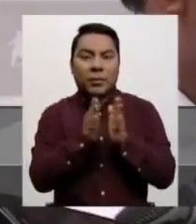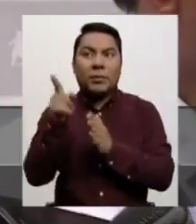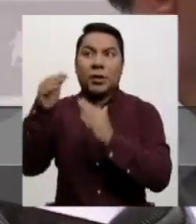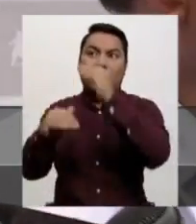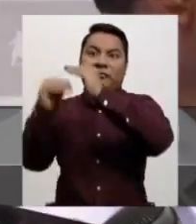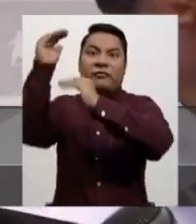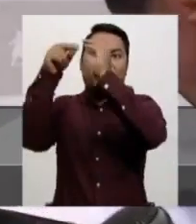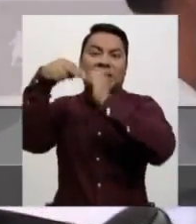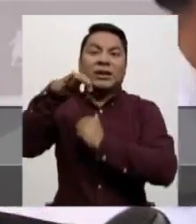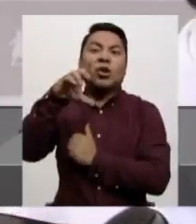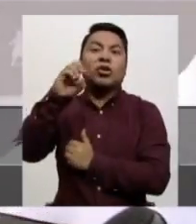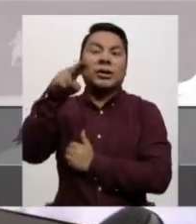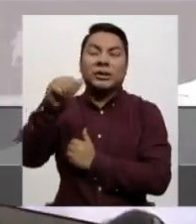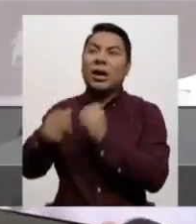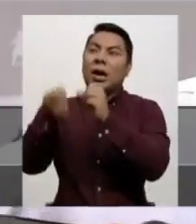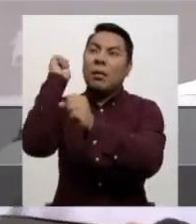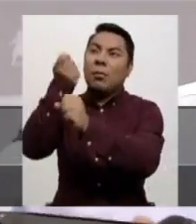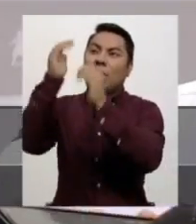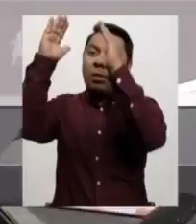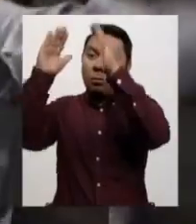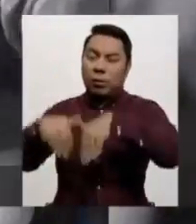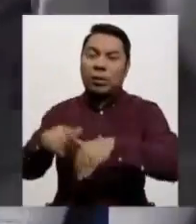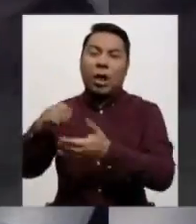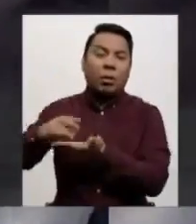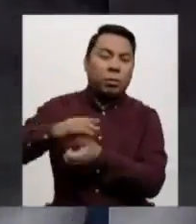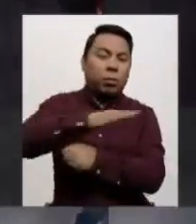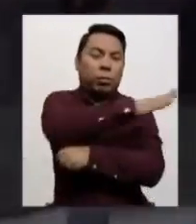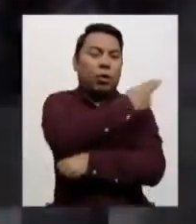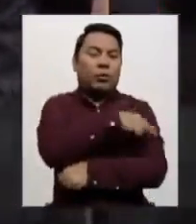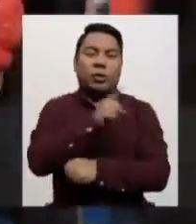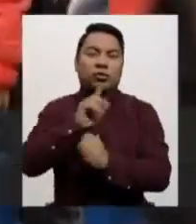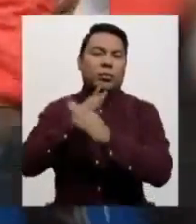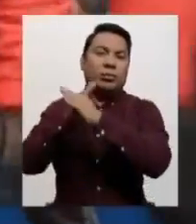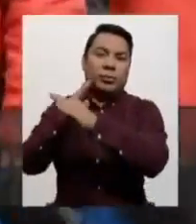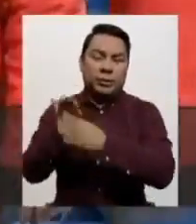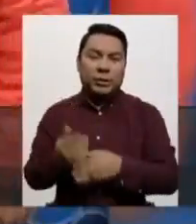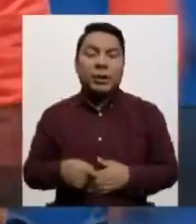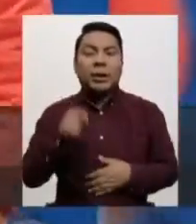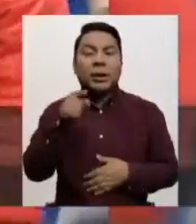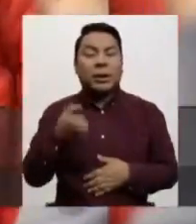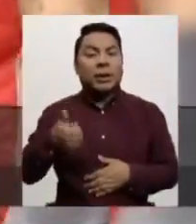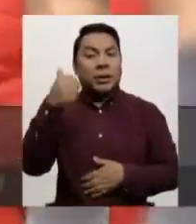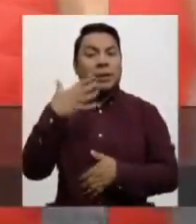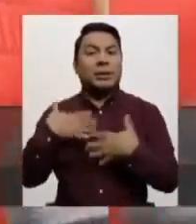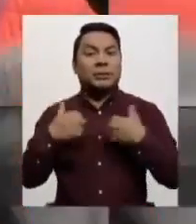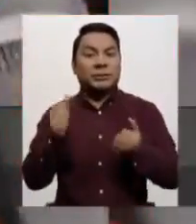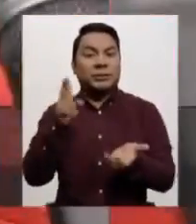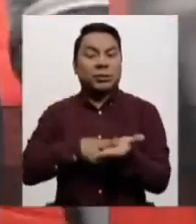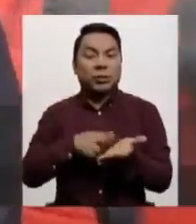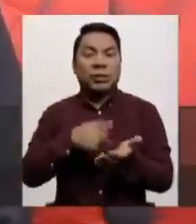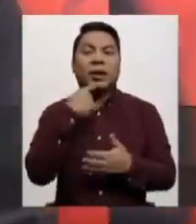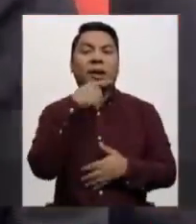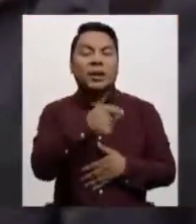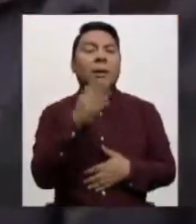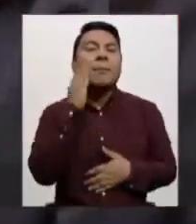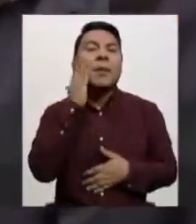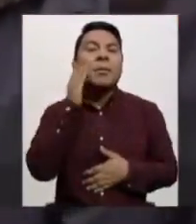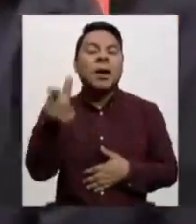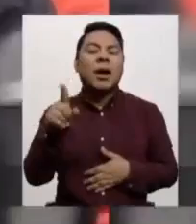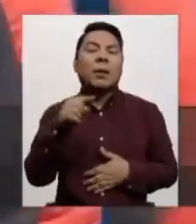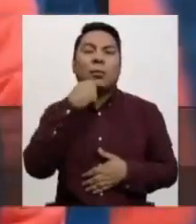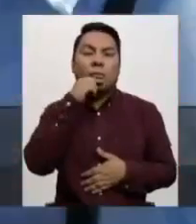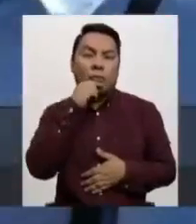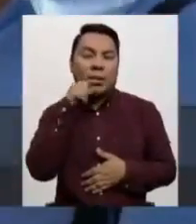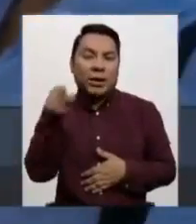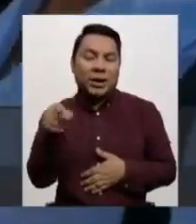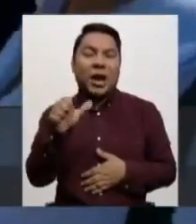nicolini pueda demoler se sin afectación de nuestro hospital el presidente ejecutivo de salud se refirió al casco de la madre de la ex primera ministra